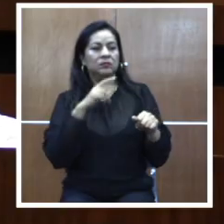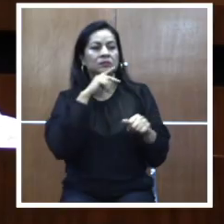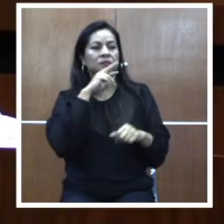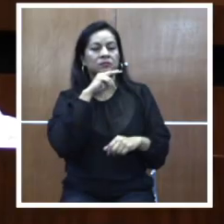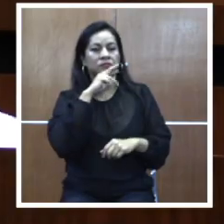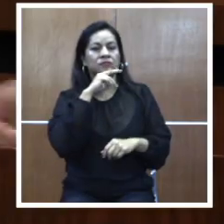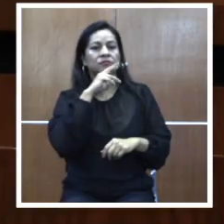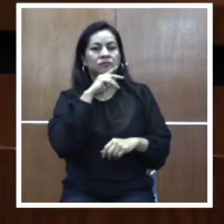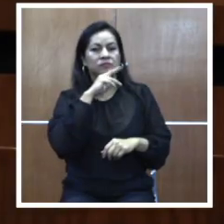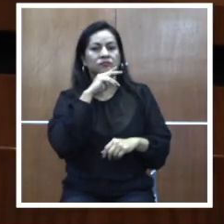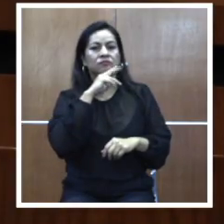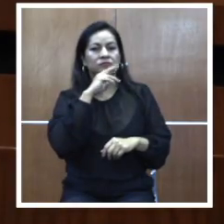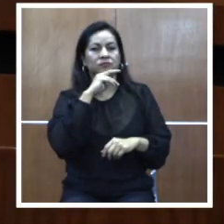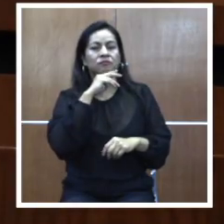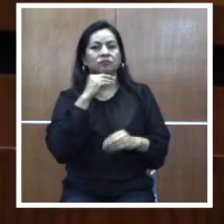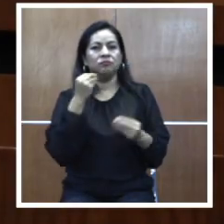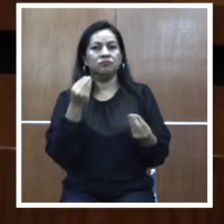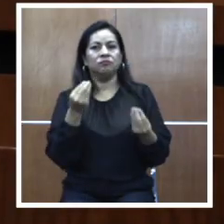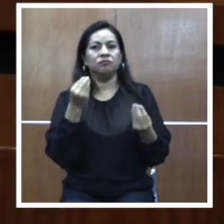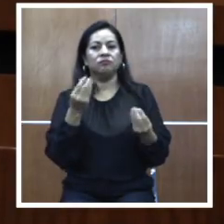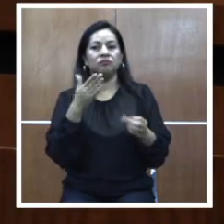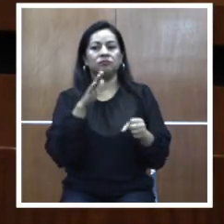preocupante, porque